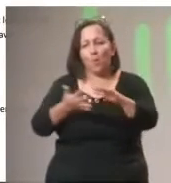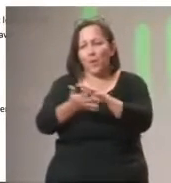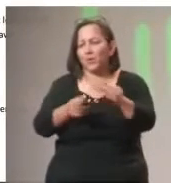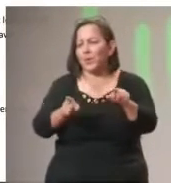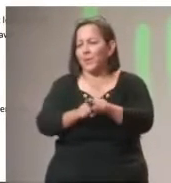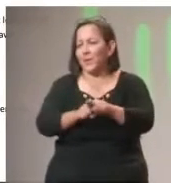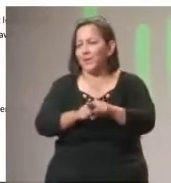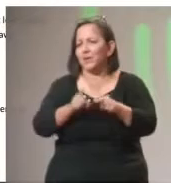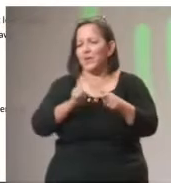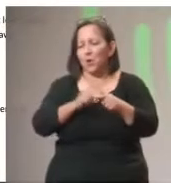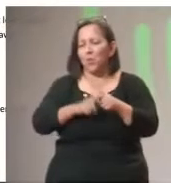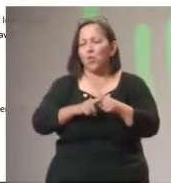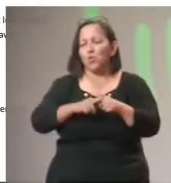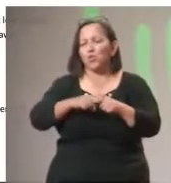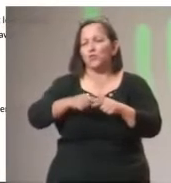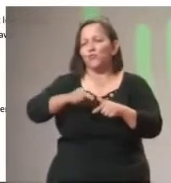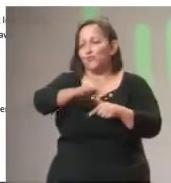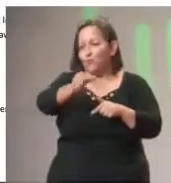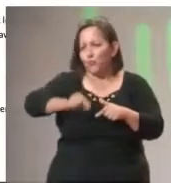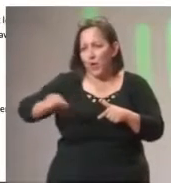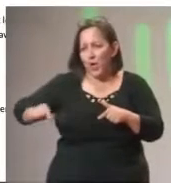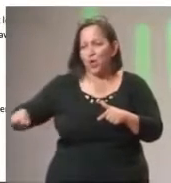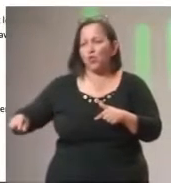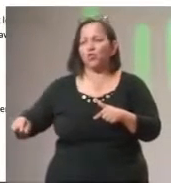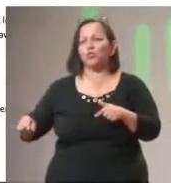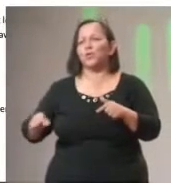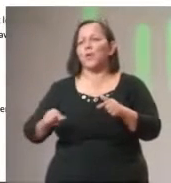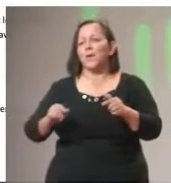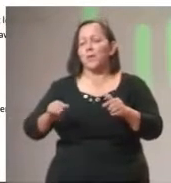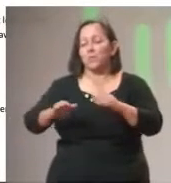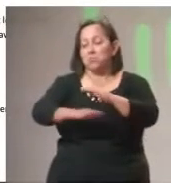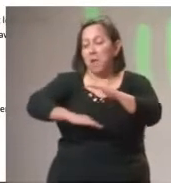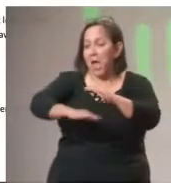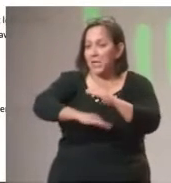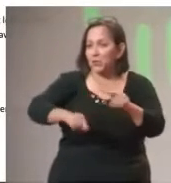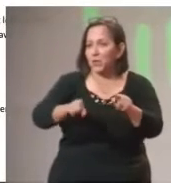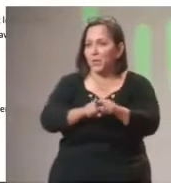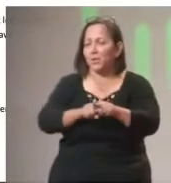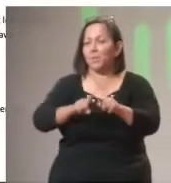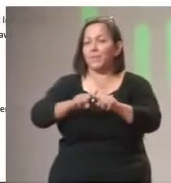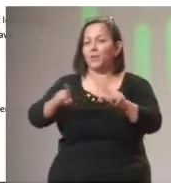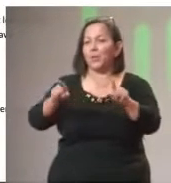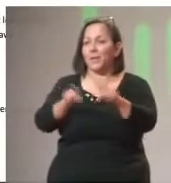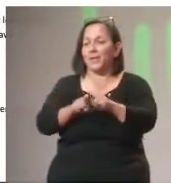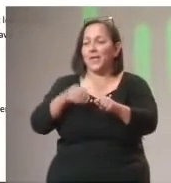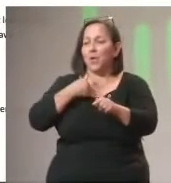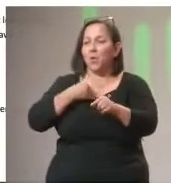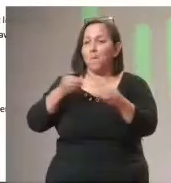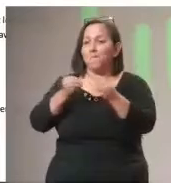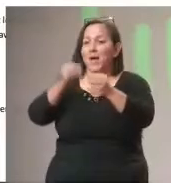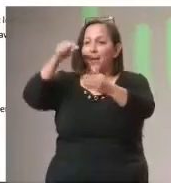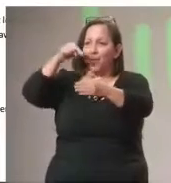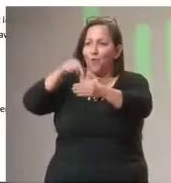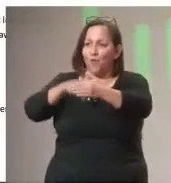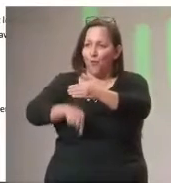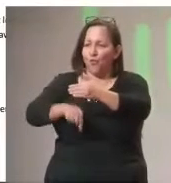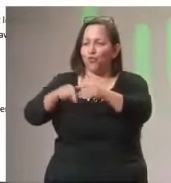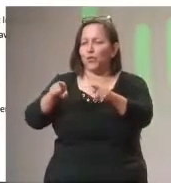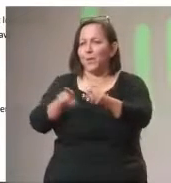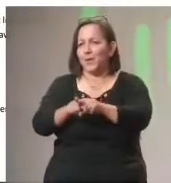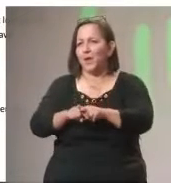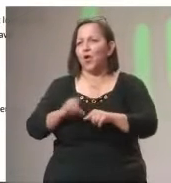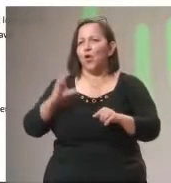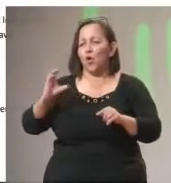de acuíferos superficiales que le llamamos el acuífero Barba, y luego tenemos dos sistemas más profundos que se llaman Colima inferior y Colima